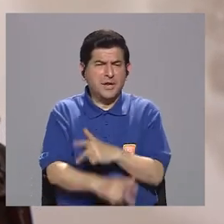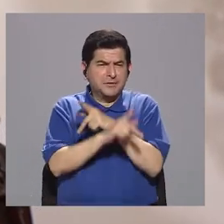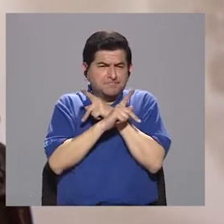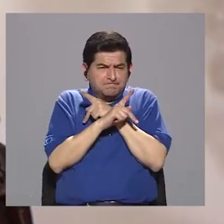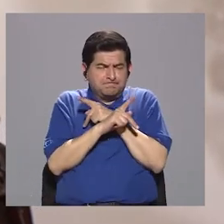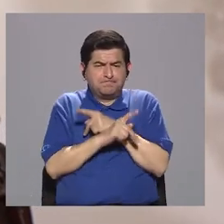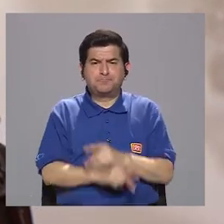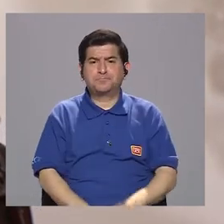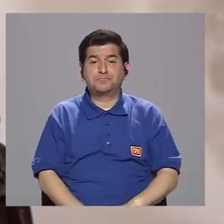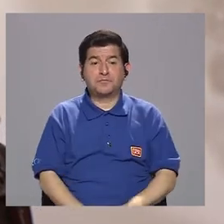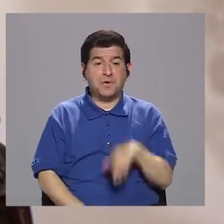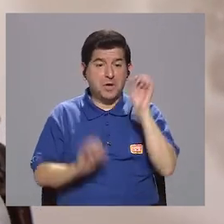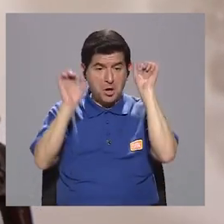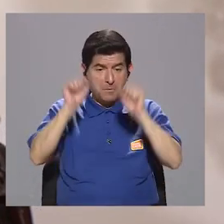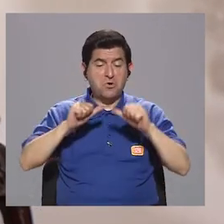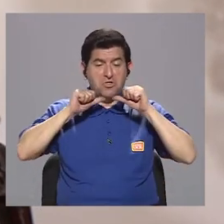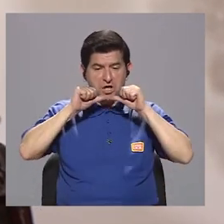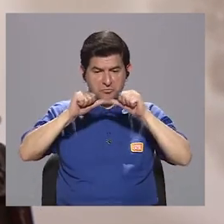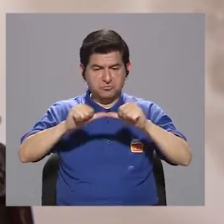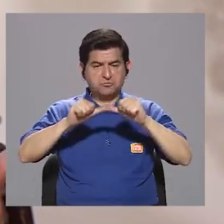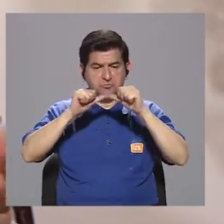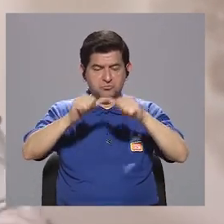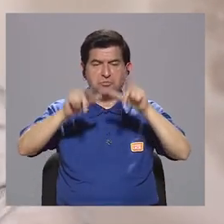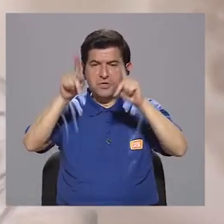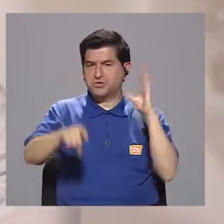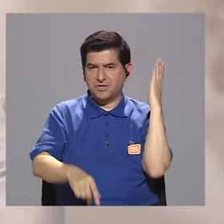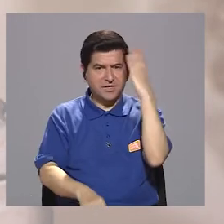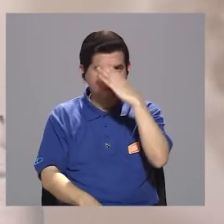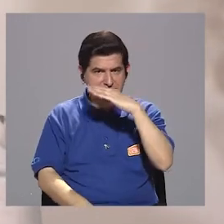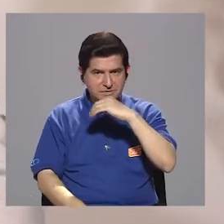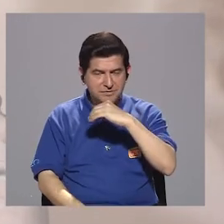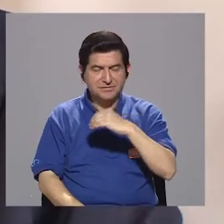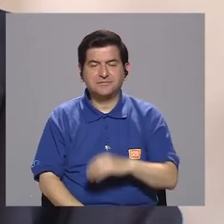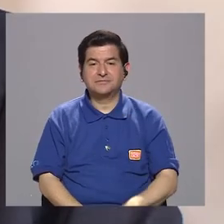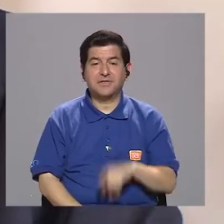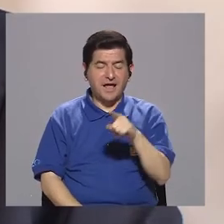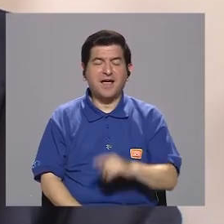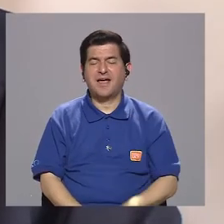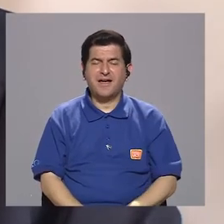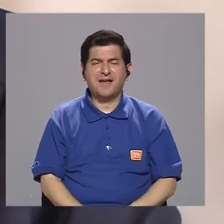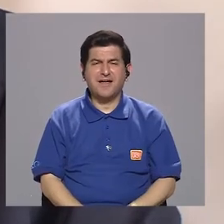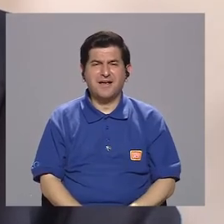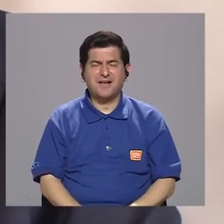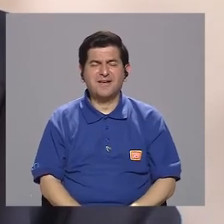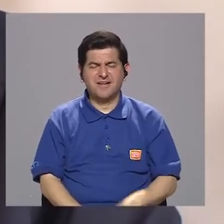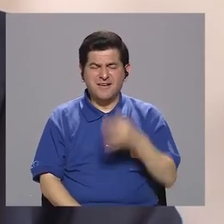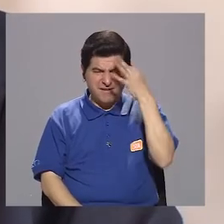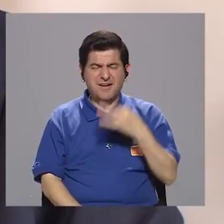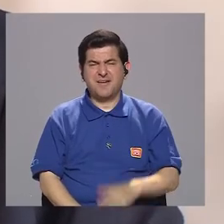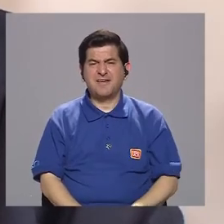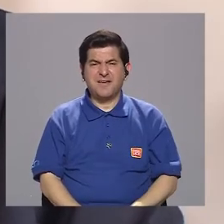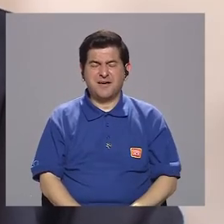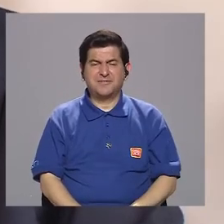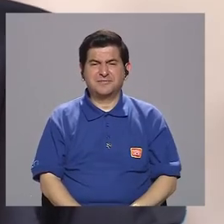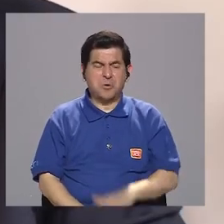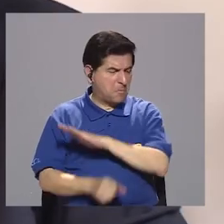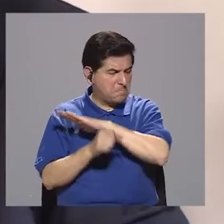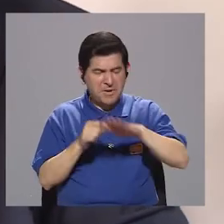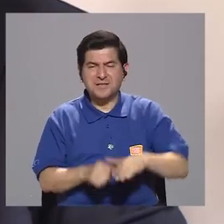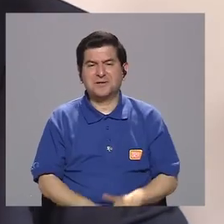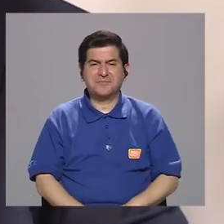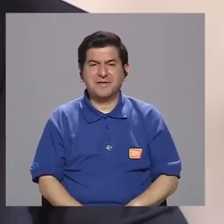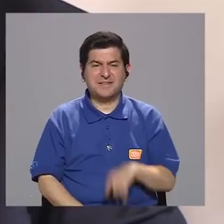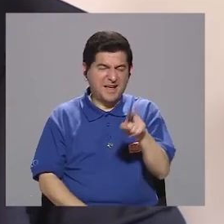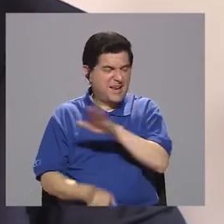blindado que era capaz de seguir adelante sin que la gente lo notara. Él estaba absolutamente convencido de lo que estaba haciendo. El doctor León